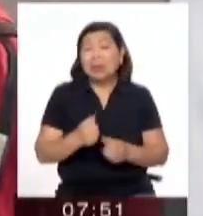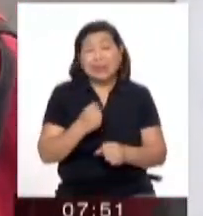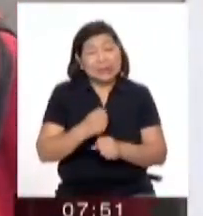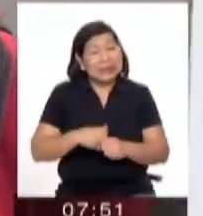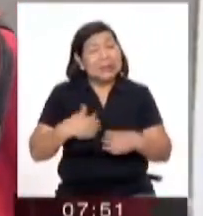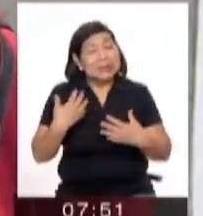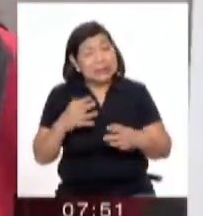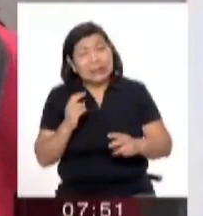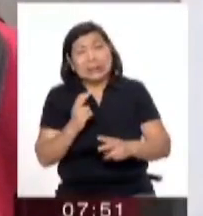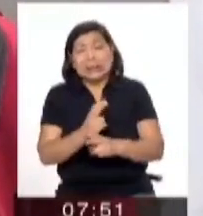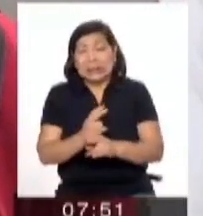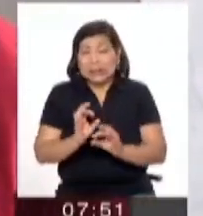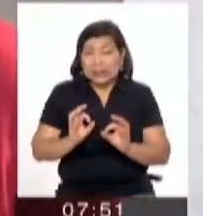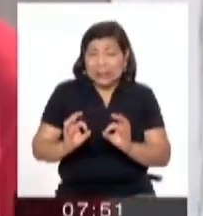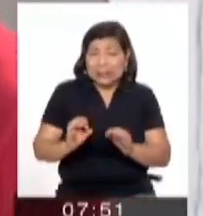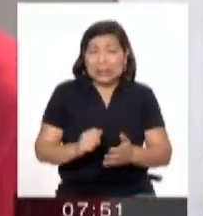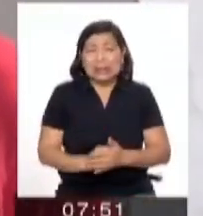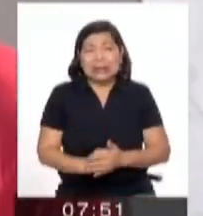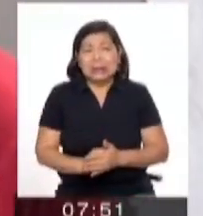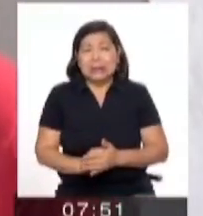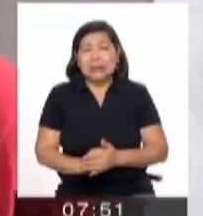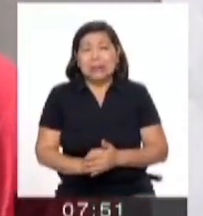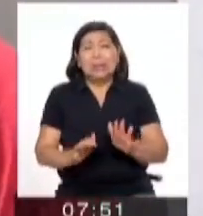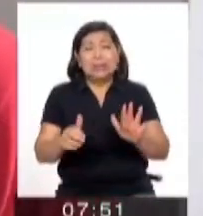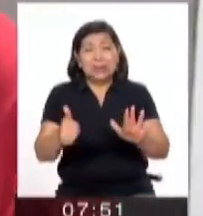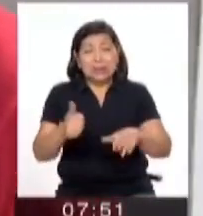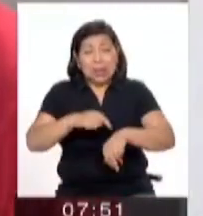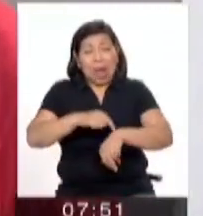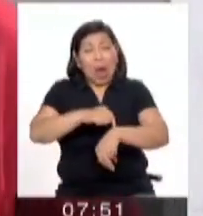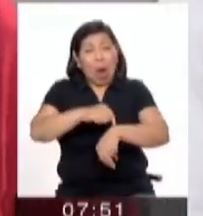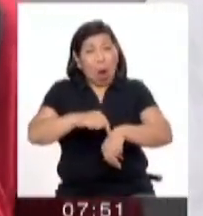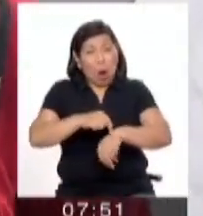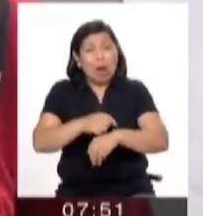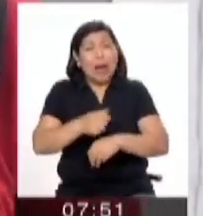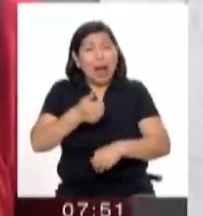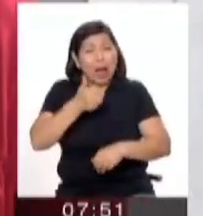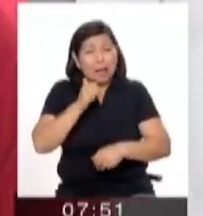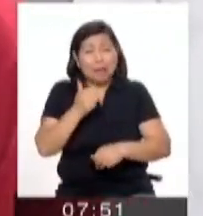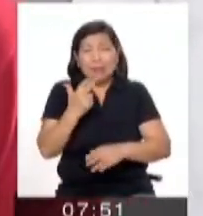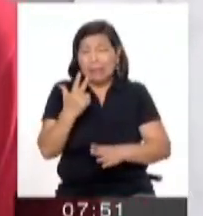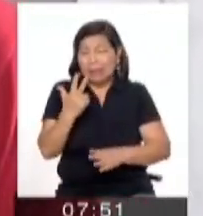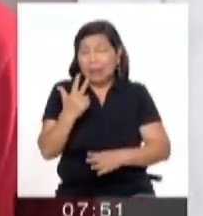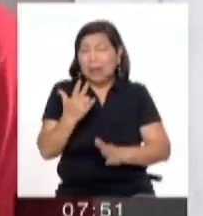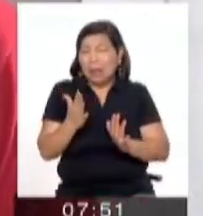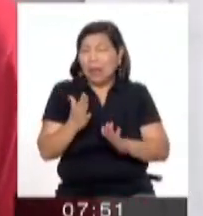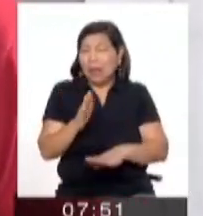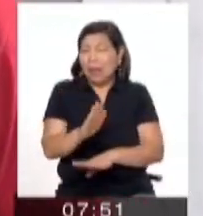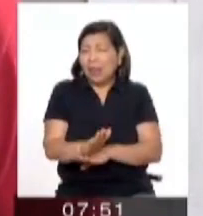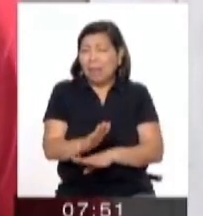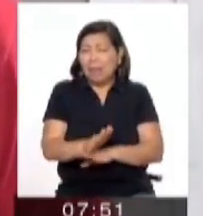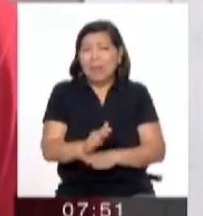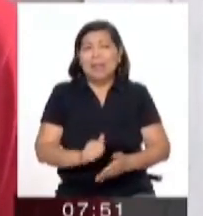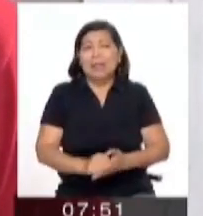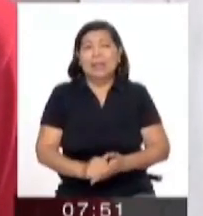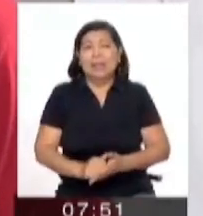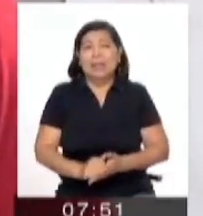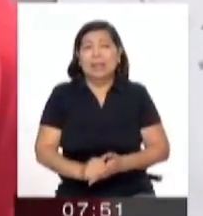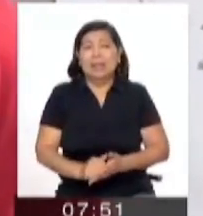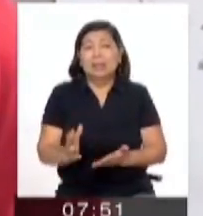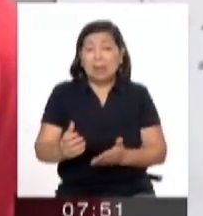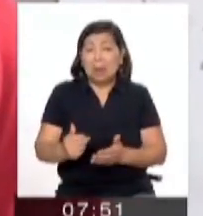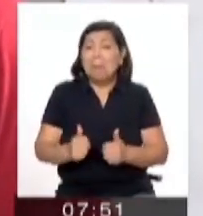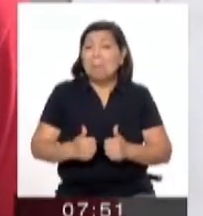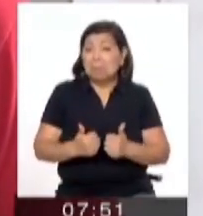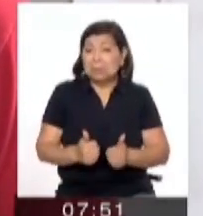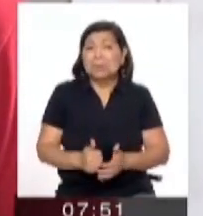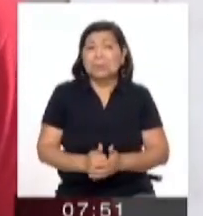trabajo de casi o más de 16 horas, la emergencia ocurrió el día de ayer a las 3 y algo de la tarde. Hemos logrado rescatar con